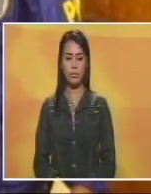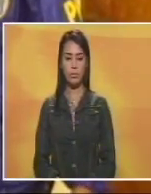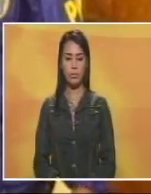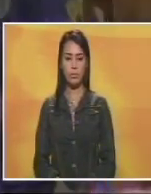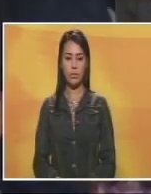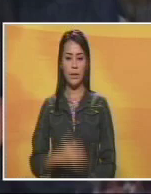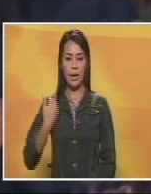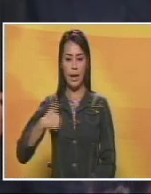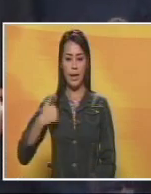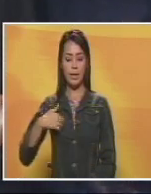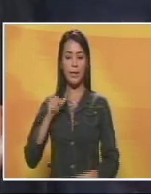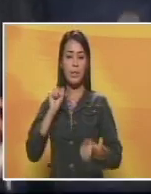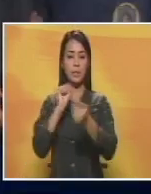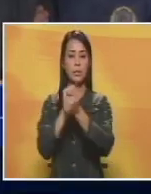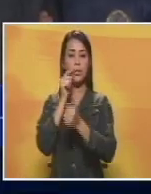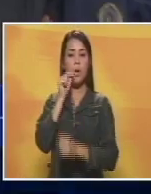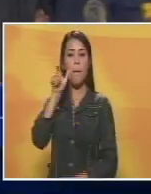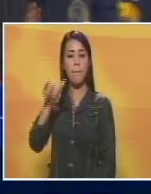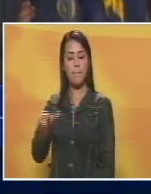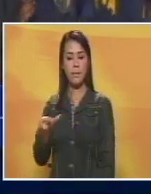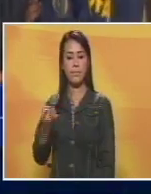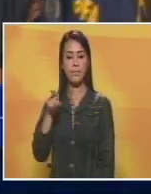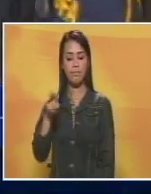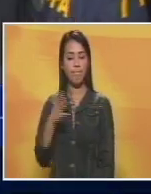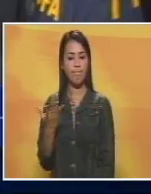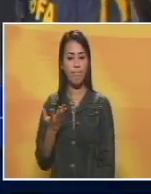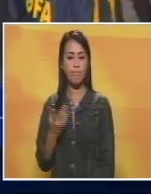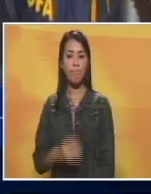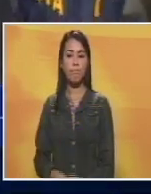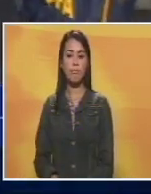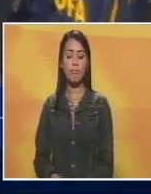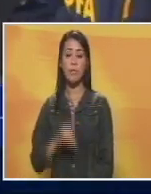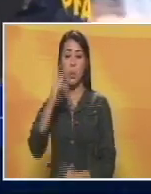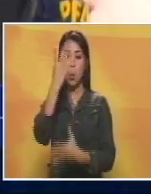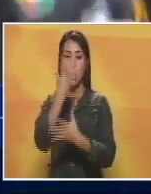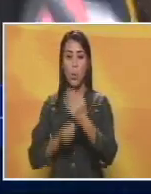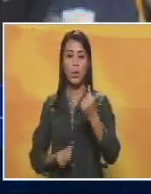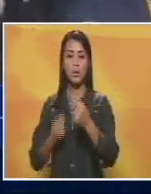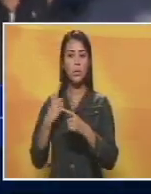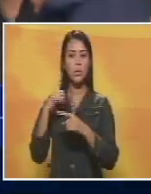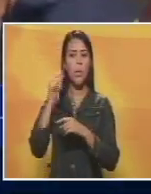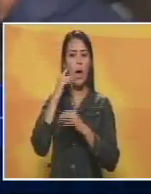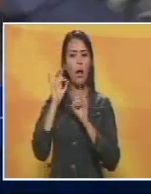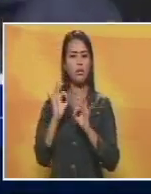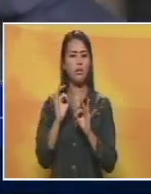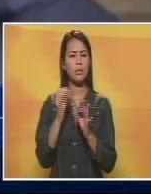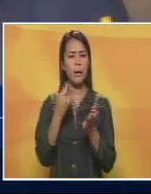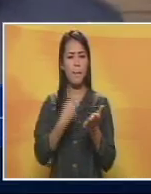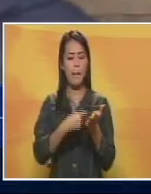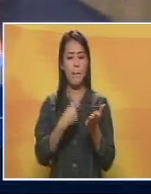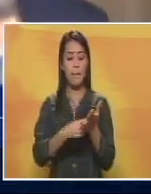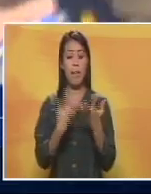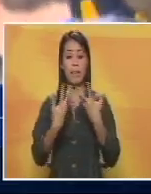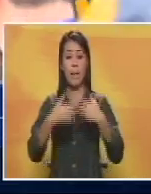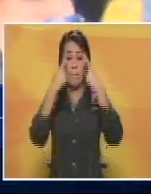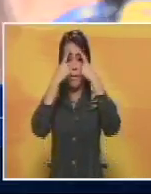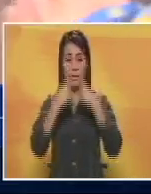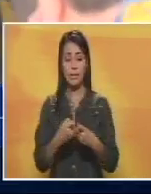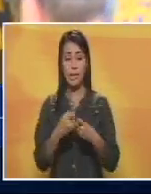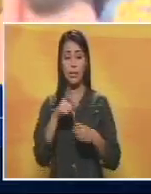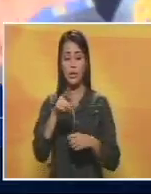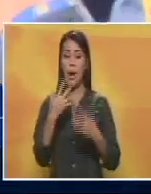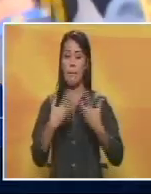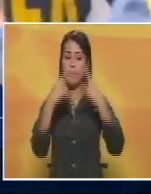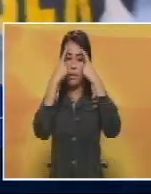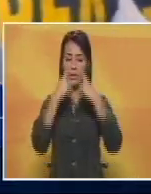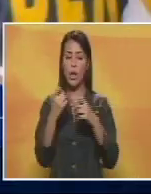En Argentina fue detenido en Buenos Aires Oscar Thomas, el último prófugo en la causa por presuntos sobornos de empresarios a funcionarios durante